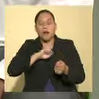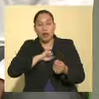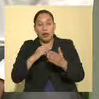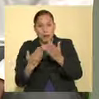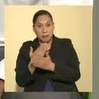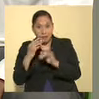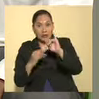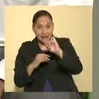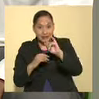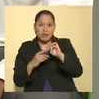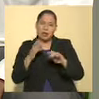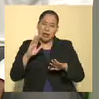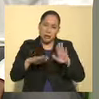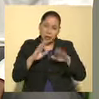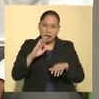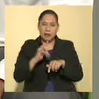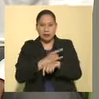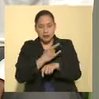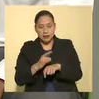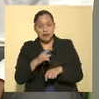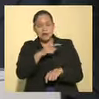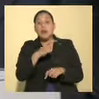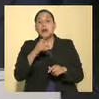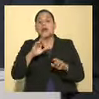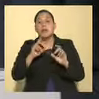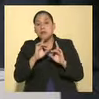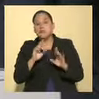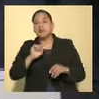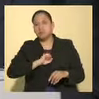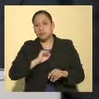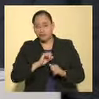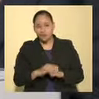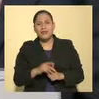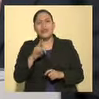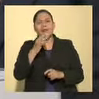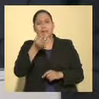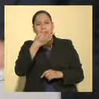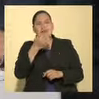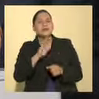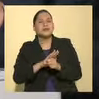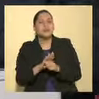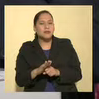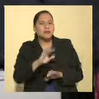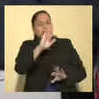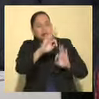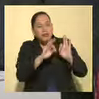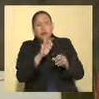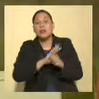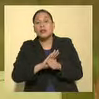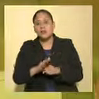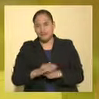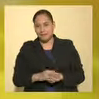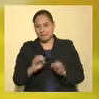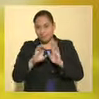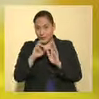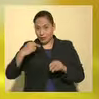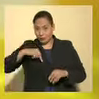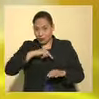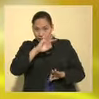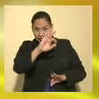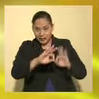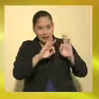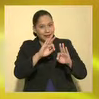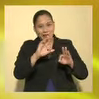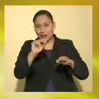día, pero esporádicamente. ¿Y cuál es el tratamiento, doctor? Yo creo que, evidentemente, antes de llegar al tratamiento, uh-huh, tenemos que